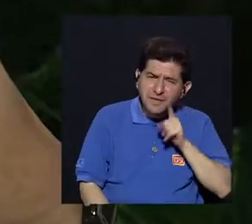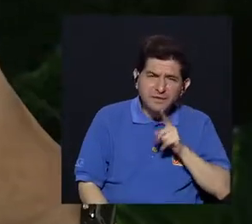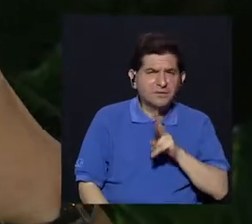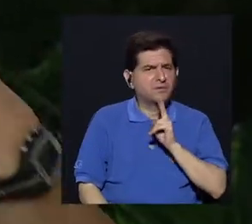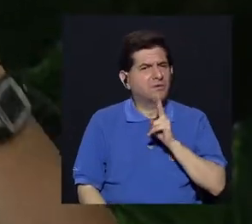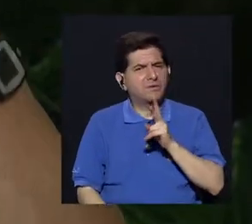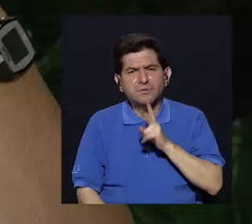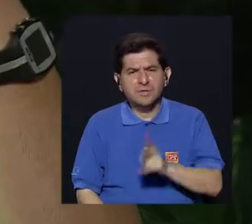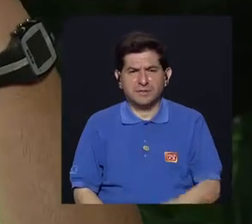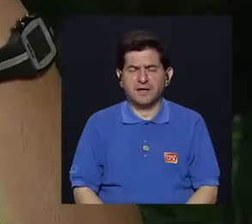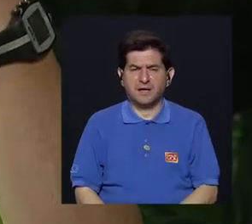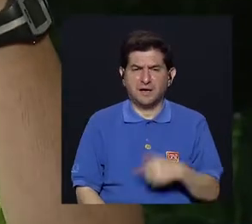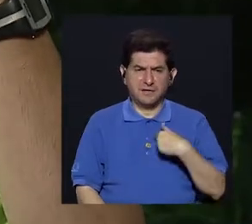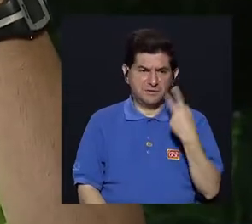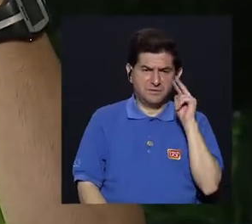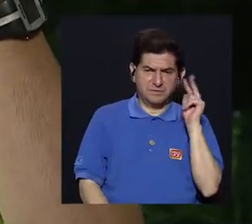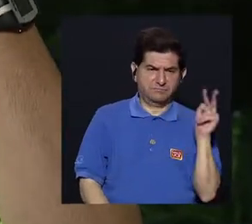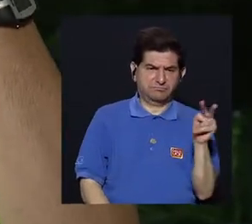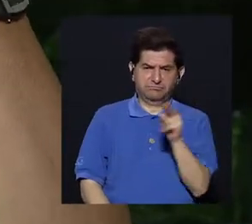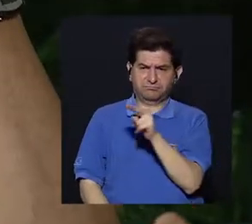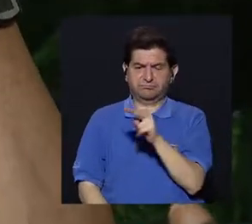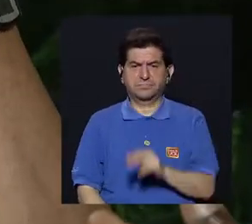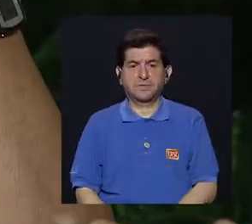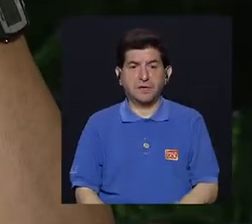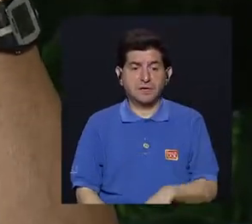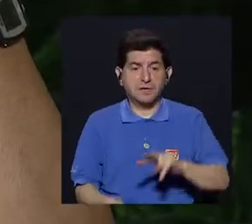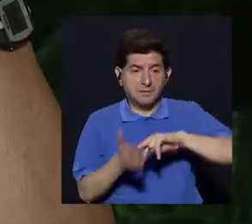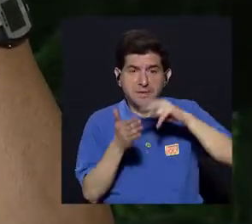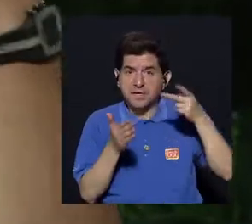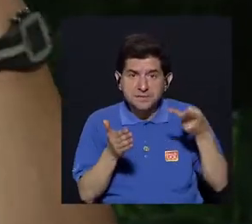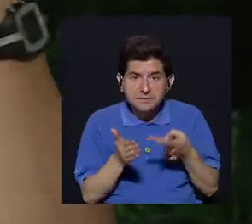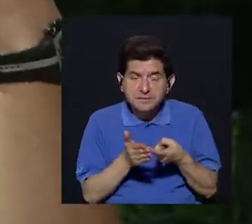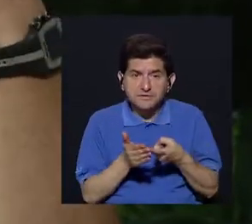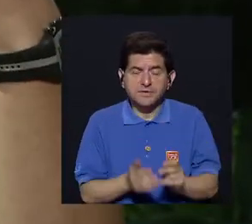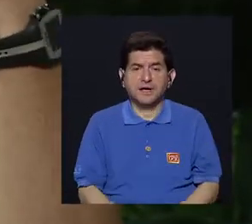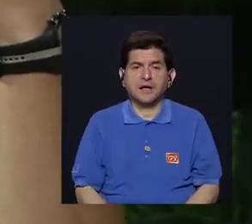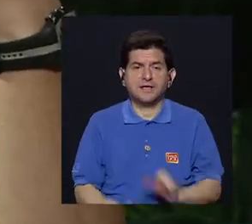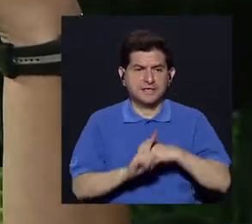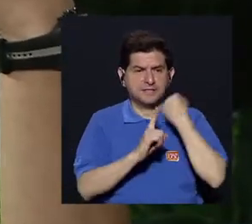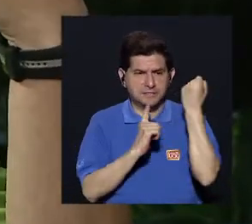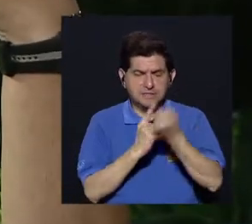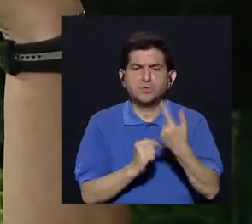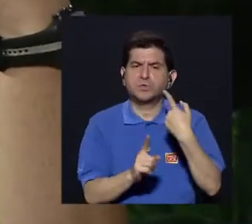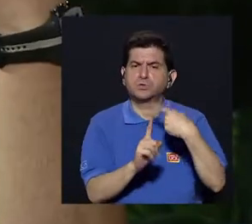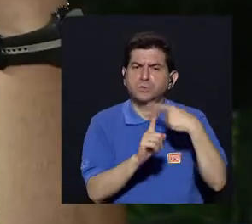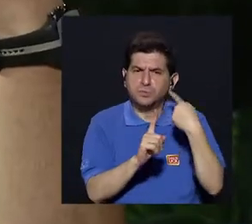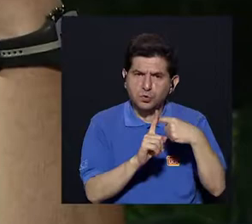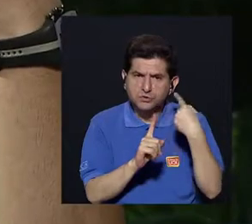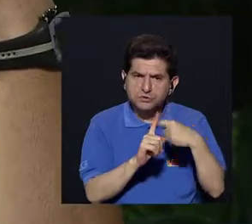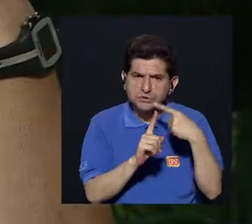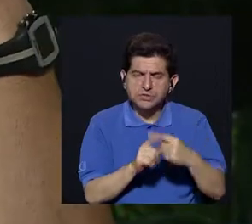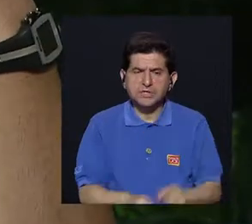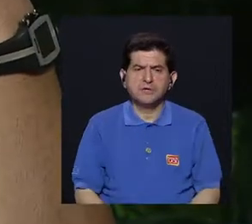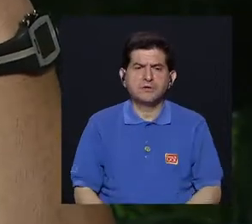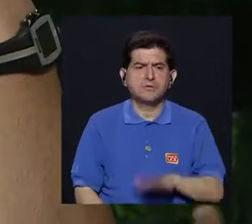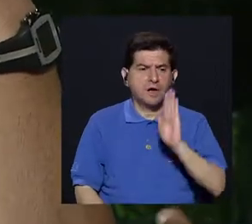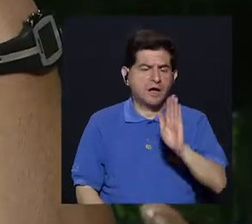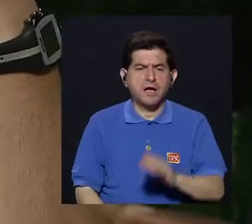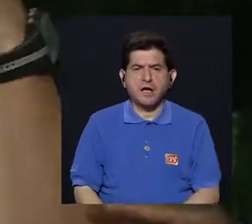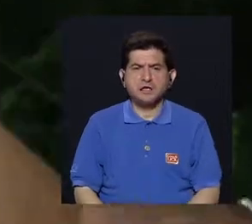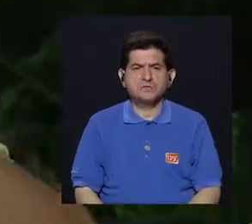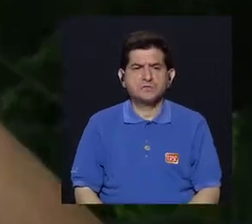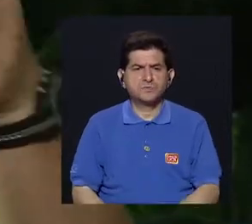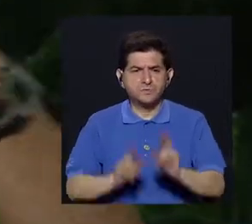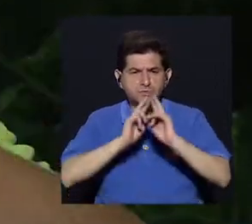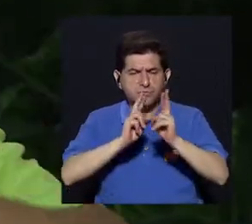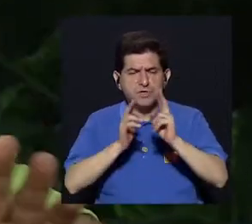una realidad, porque a mi manera de ver más bien, esto les va a generar una situación muy positiva en el rendimiento